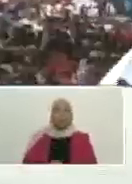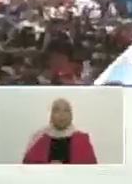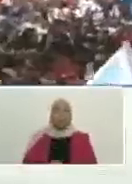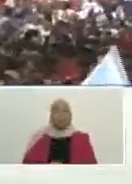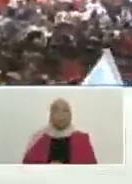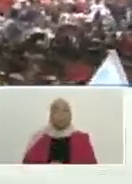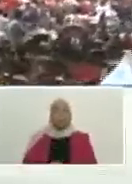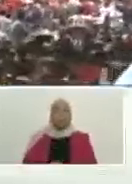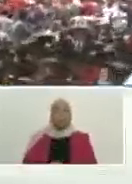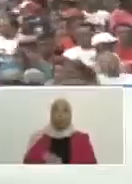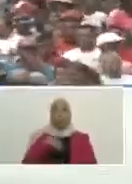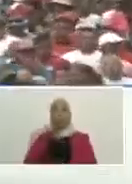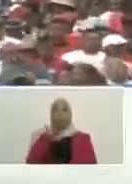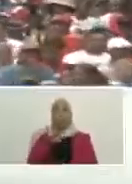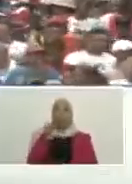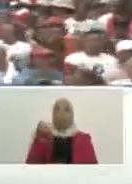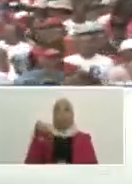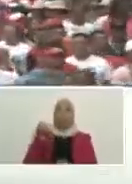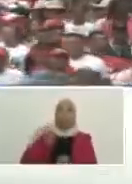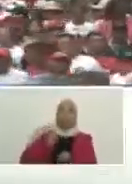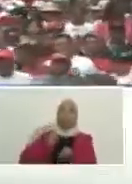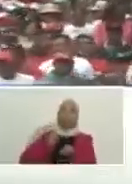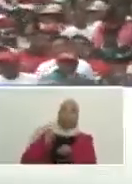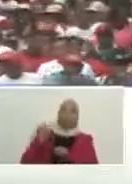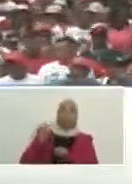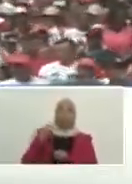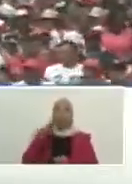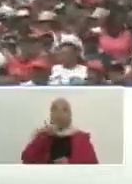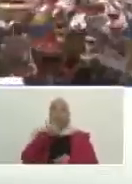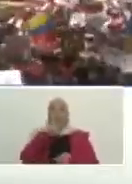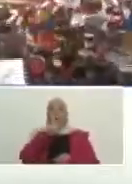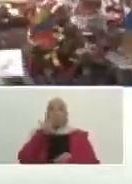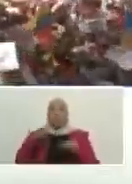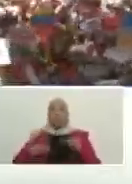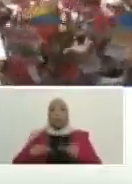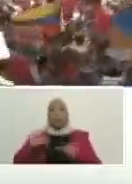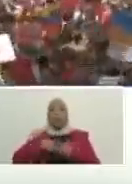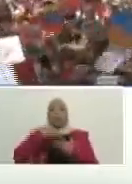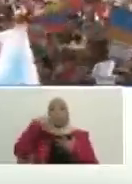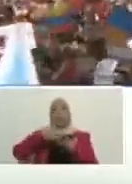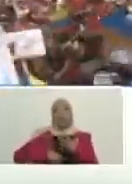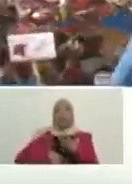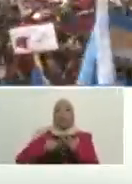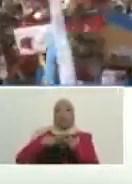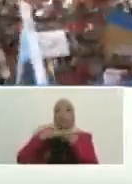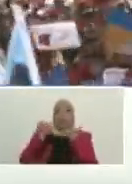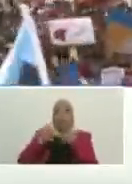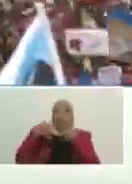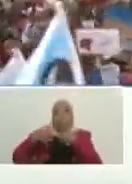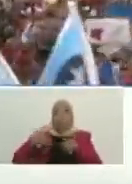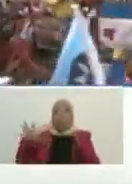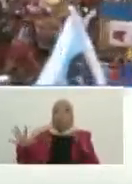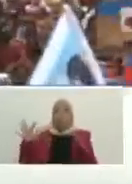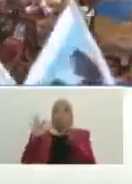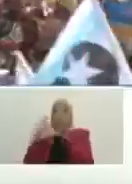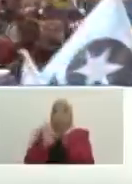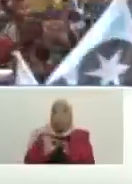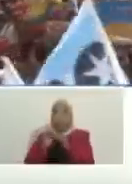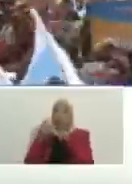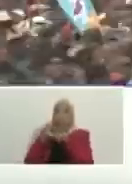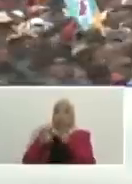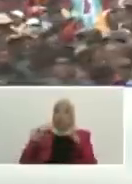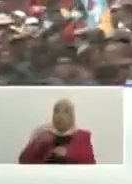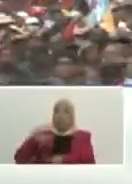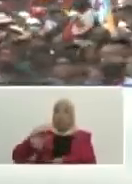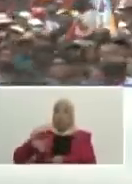apuñaleado por los cuatro costados y destruido su proyecto original de unión y liberación de